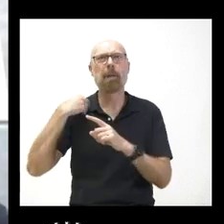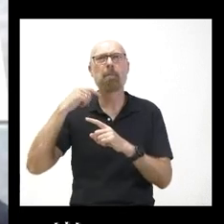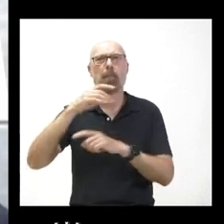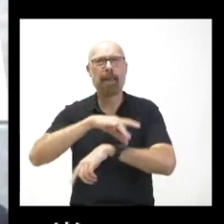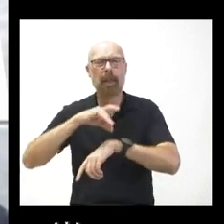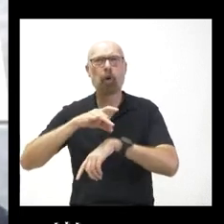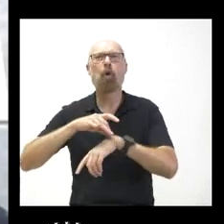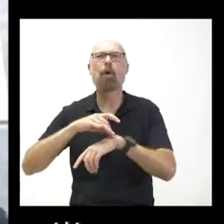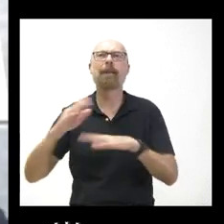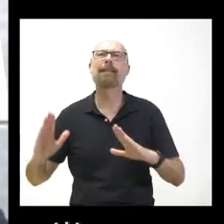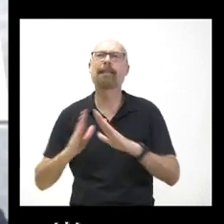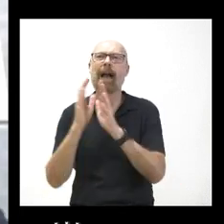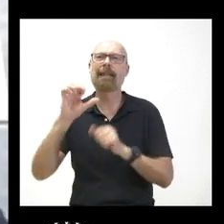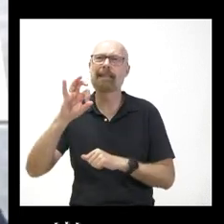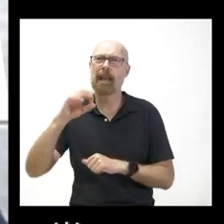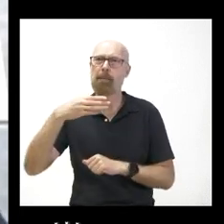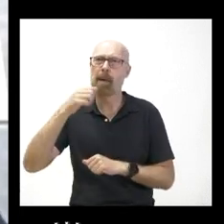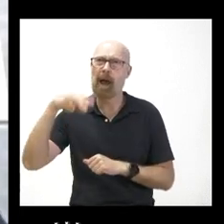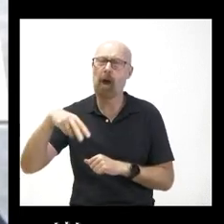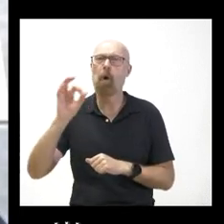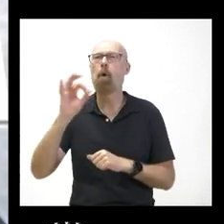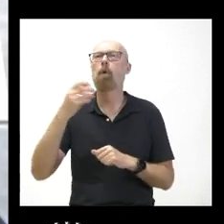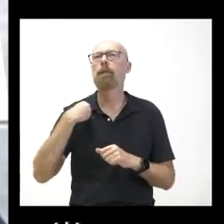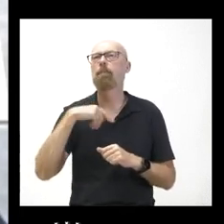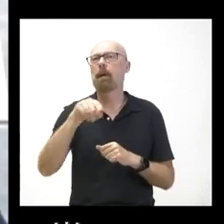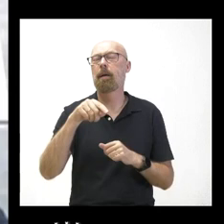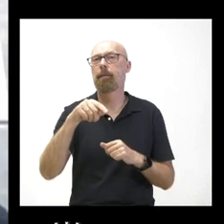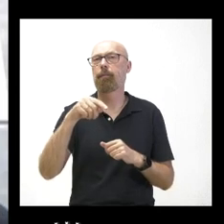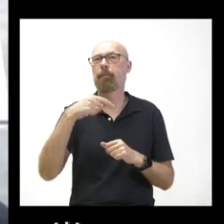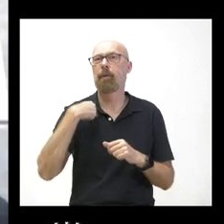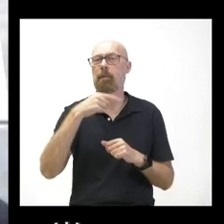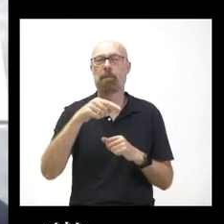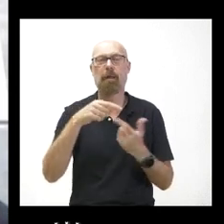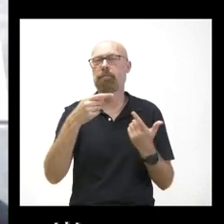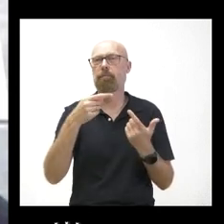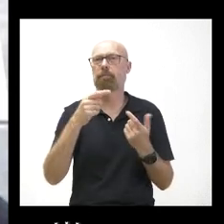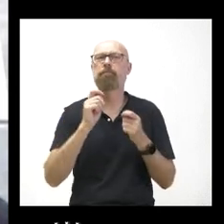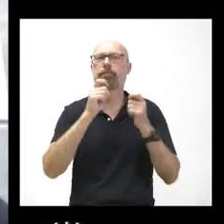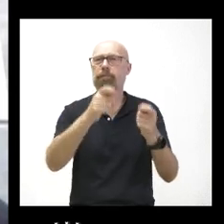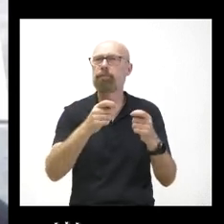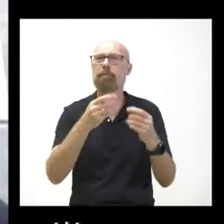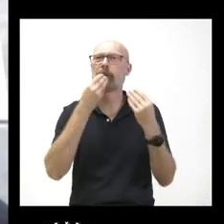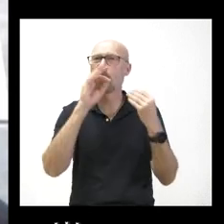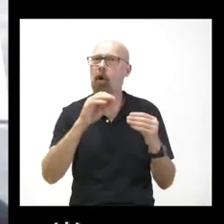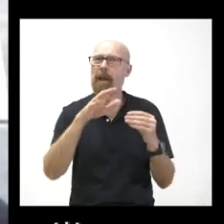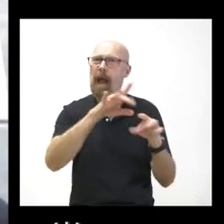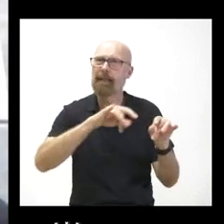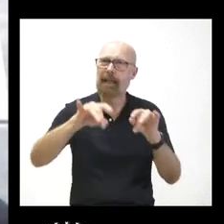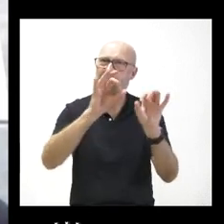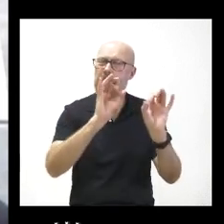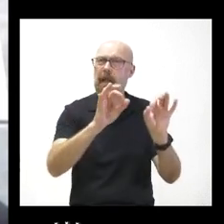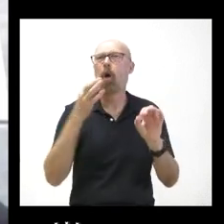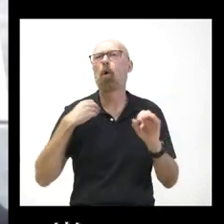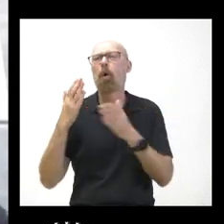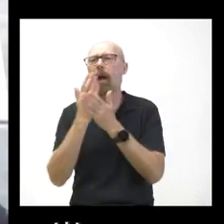fiscalidad diferenciada para la provincia de Soria como permite la la Unión Europea los estudios de Medicina en la Campus de